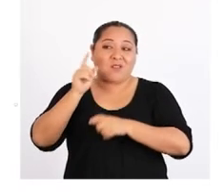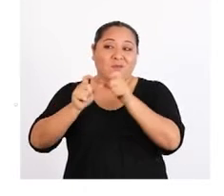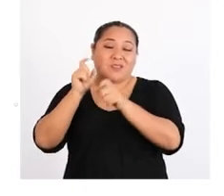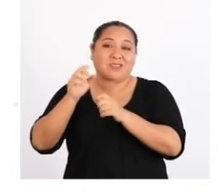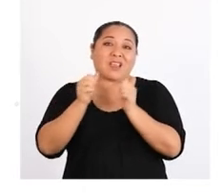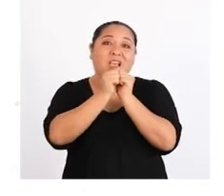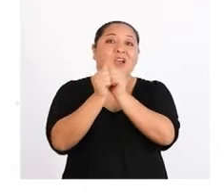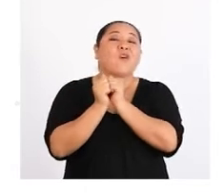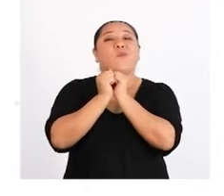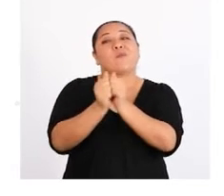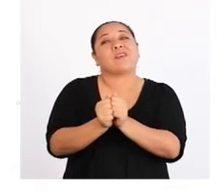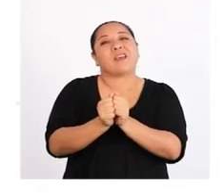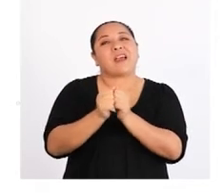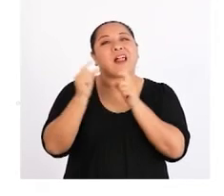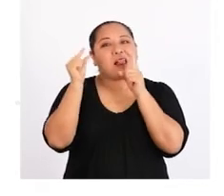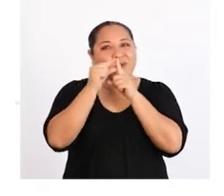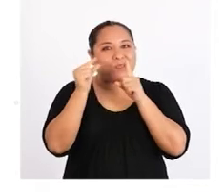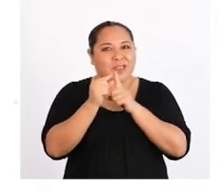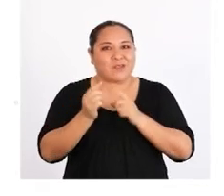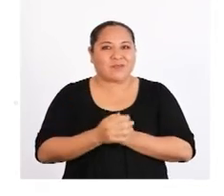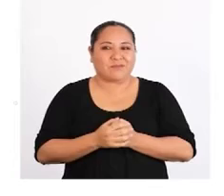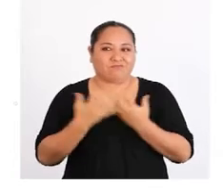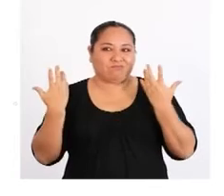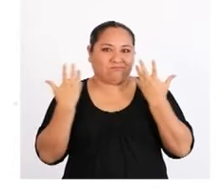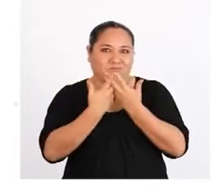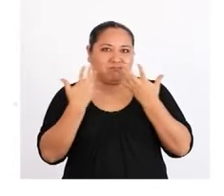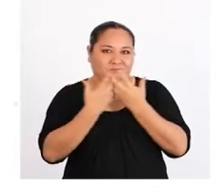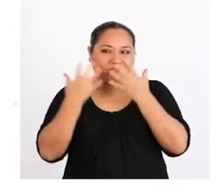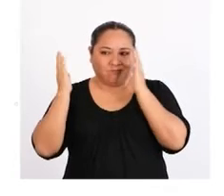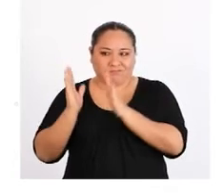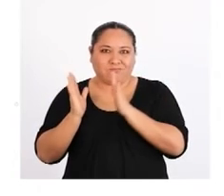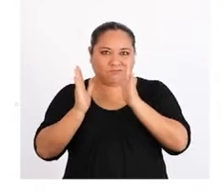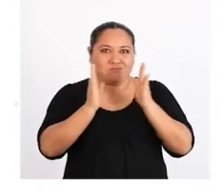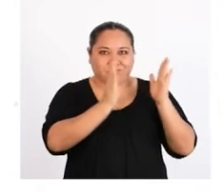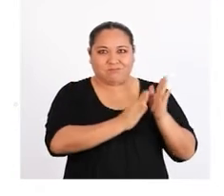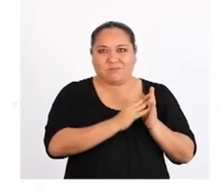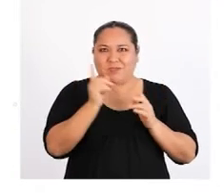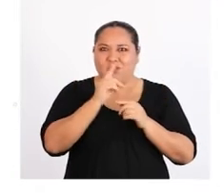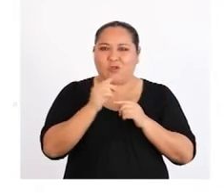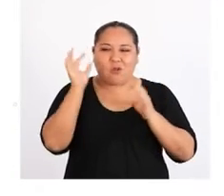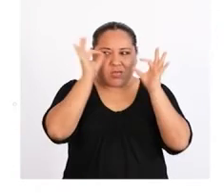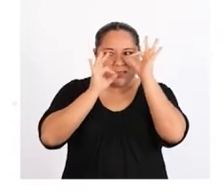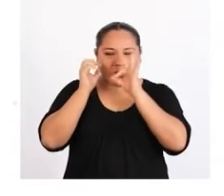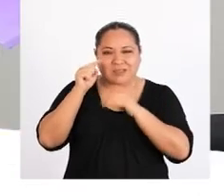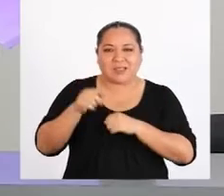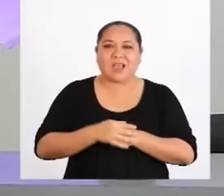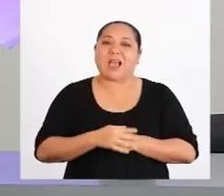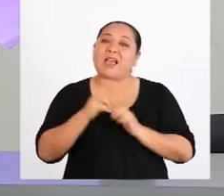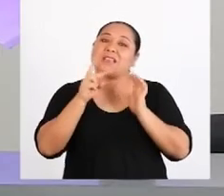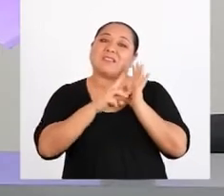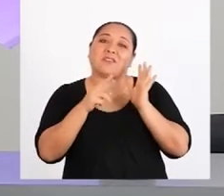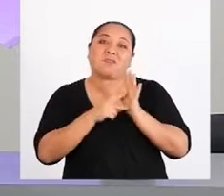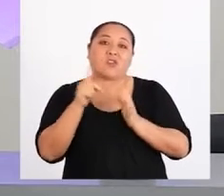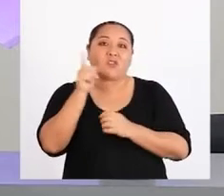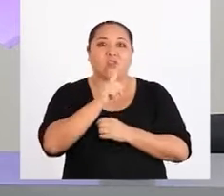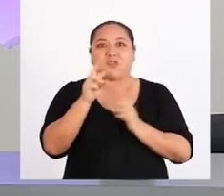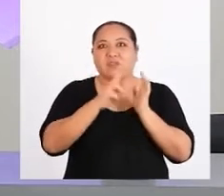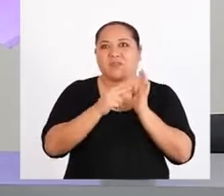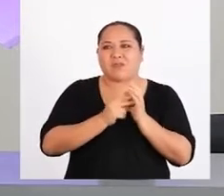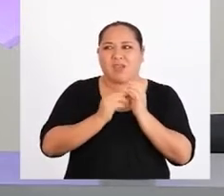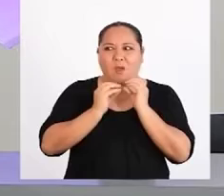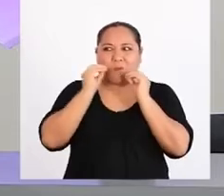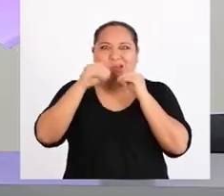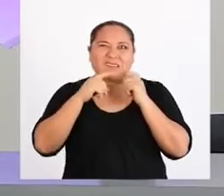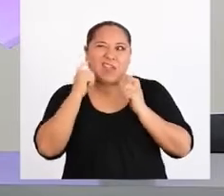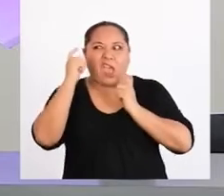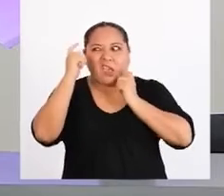que deben de acompañar a la palabra de manera orgánica, sin distraer. Es decir, no se trata de